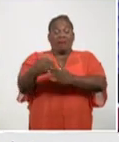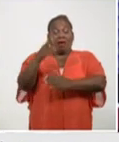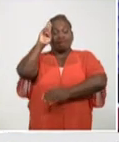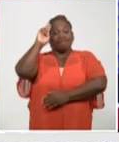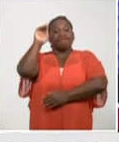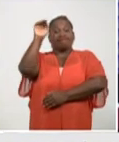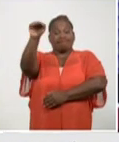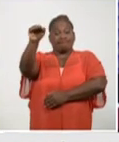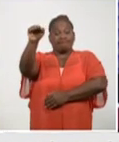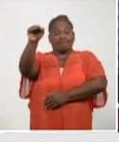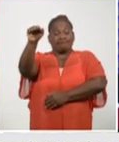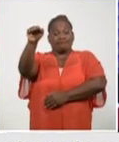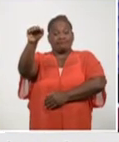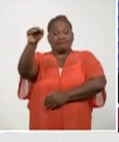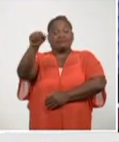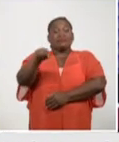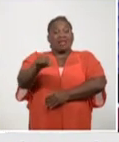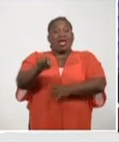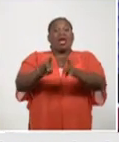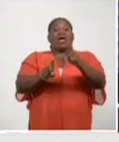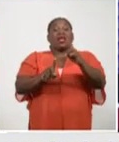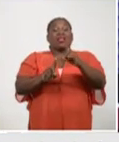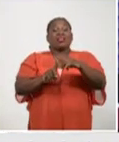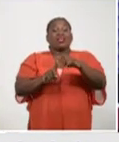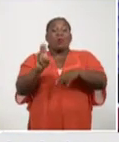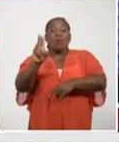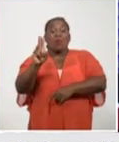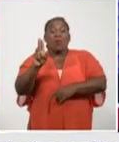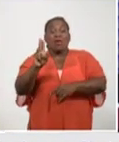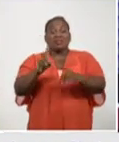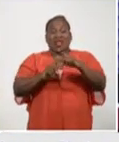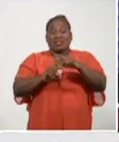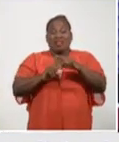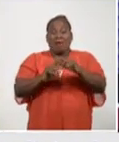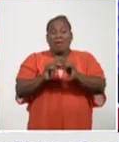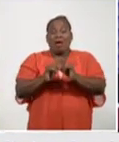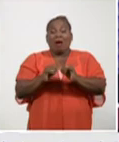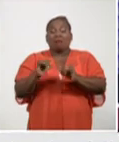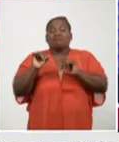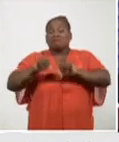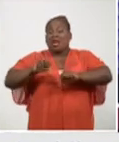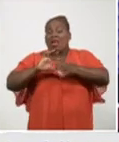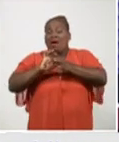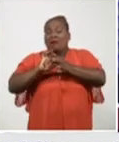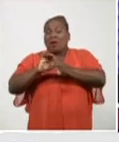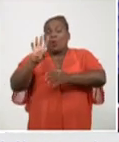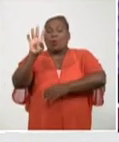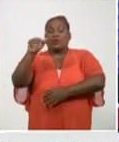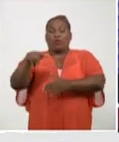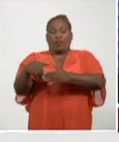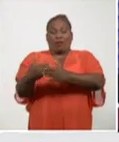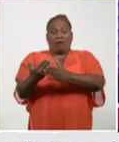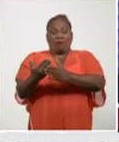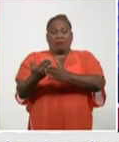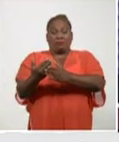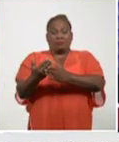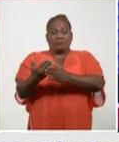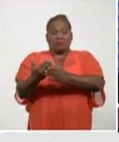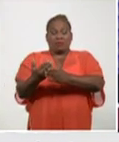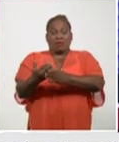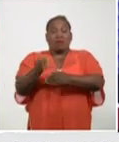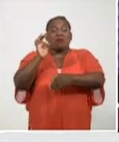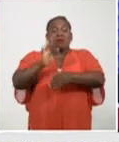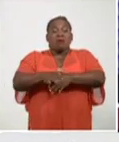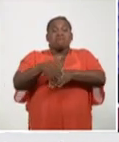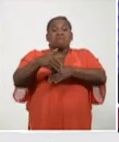una estadía en terapia intensiva de 4 días y comenzaron sus síntomas por falta de